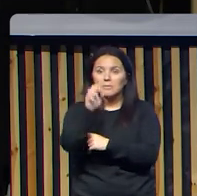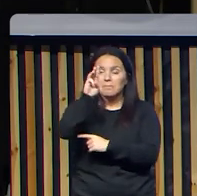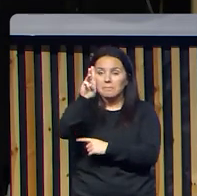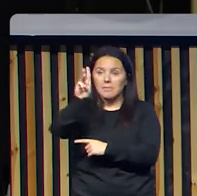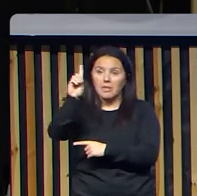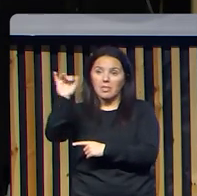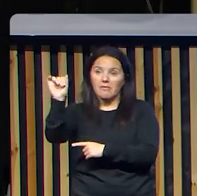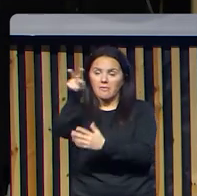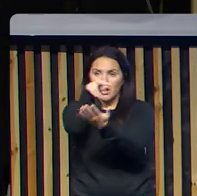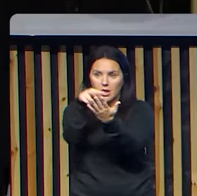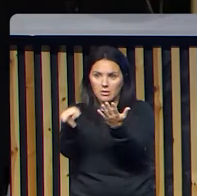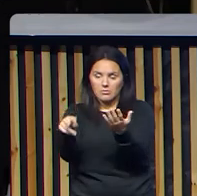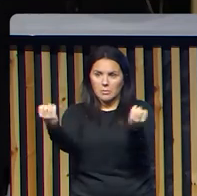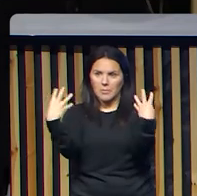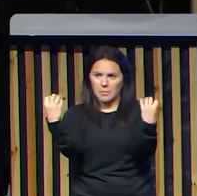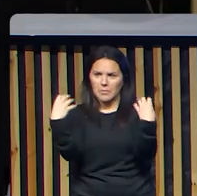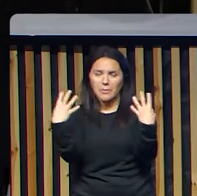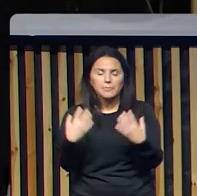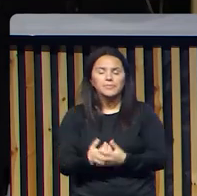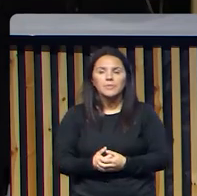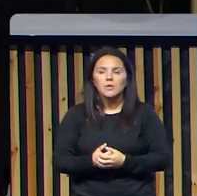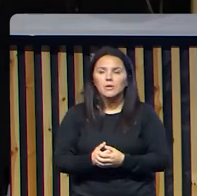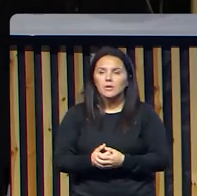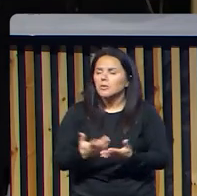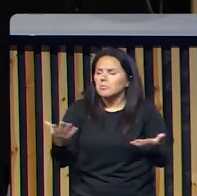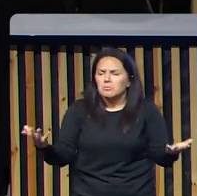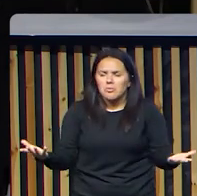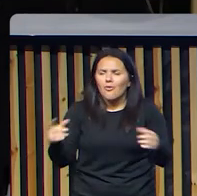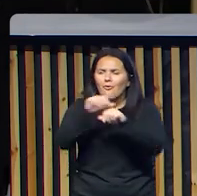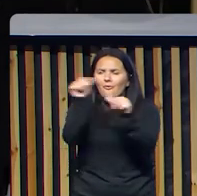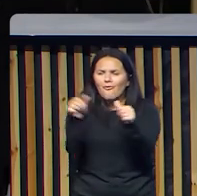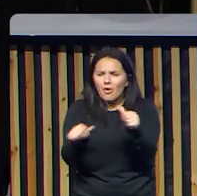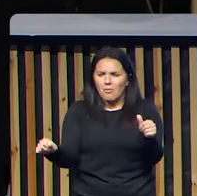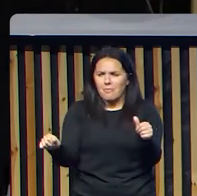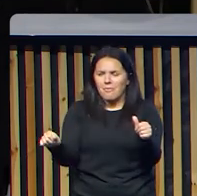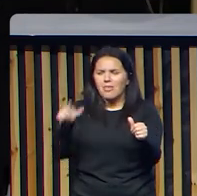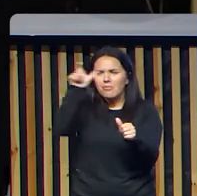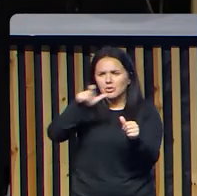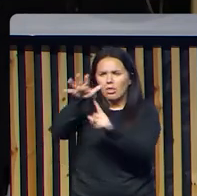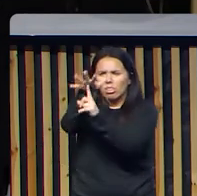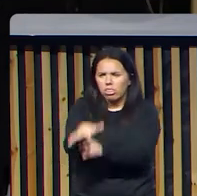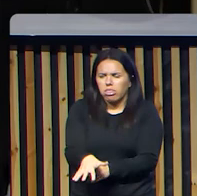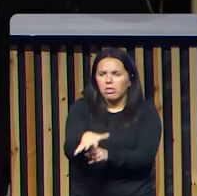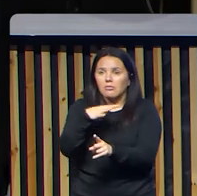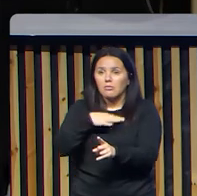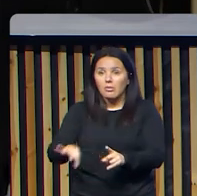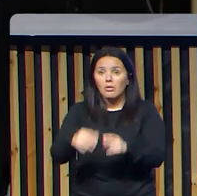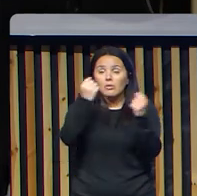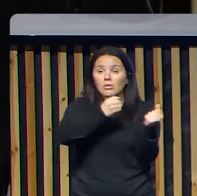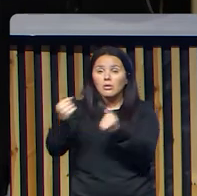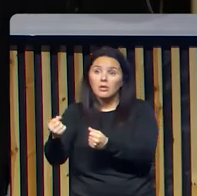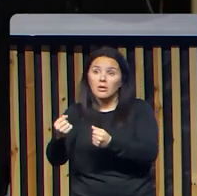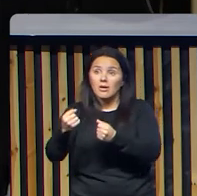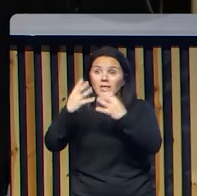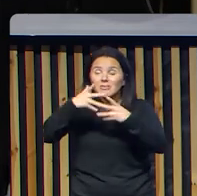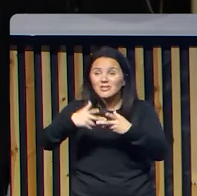pdfs Bueno hay muchos tipos de vulnerabilidad pero ante la administración electrónica